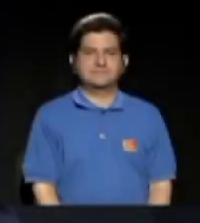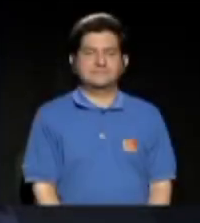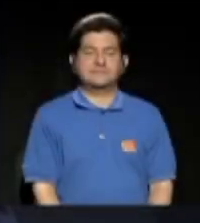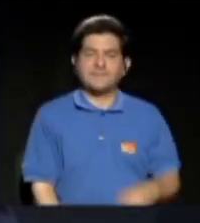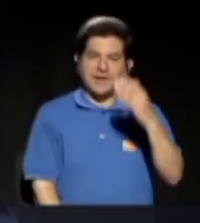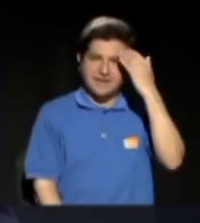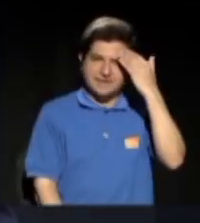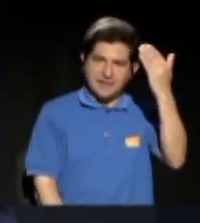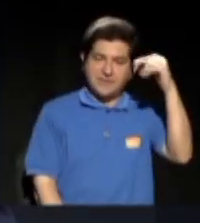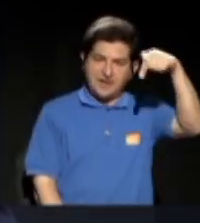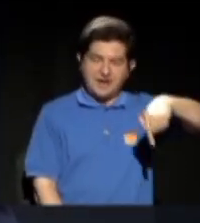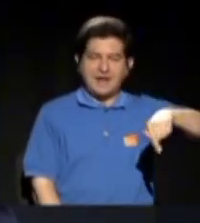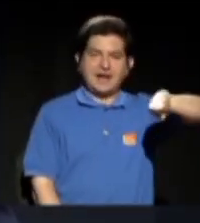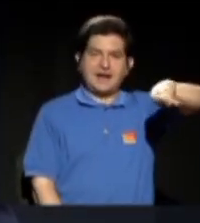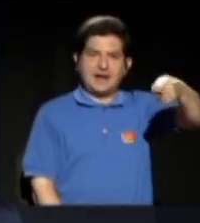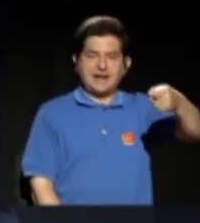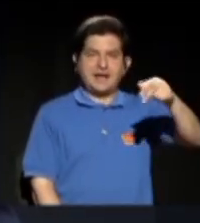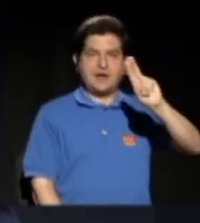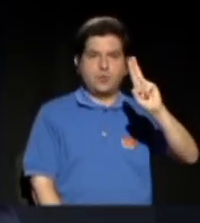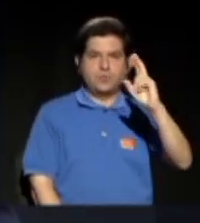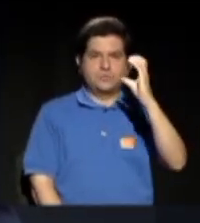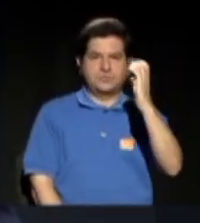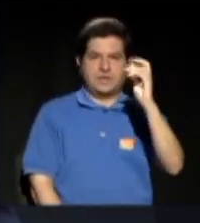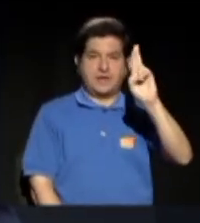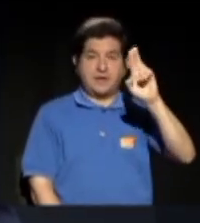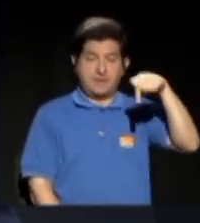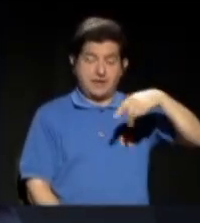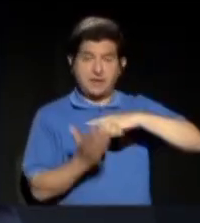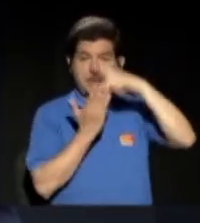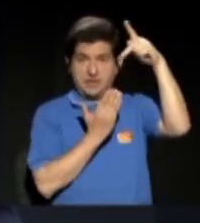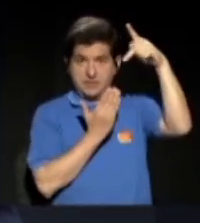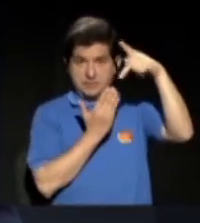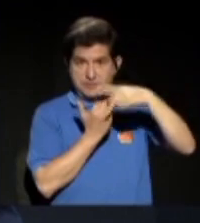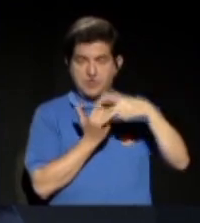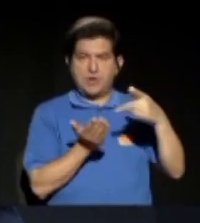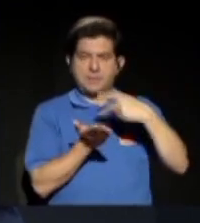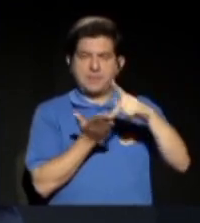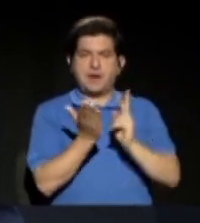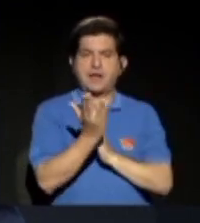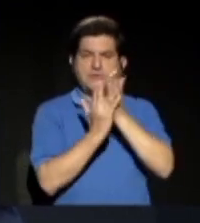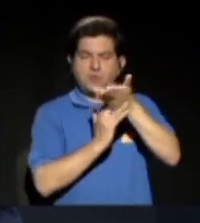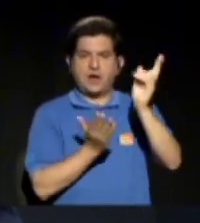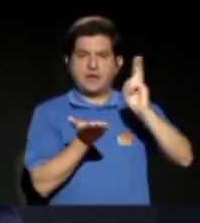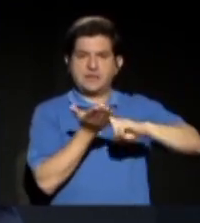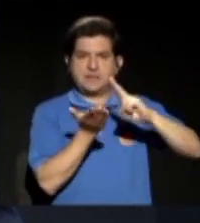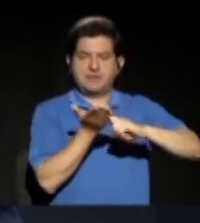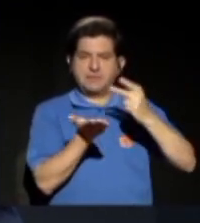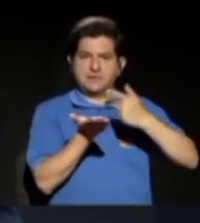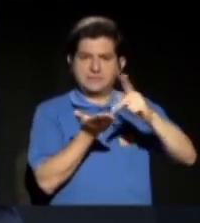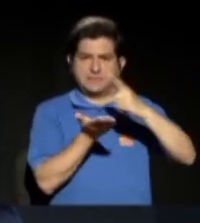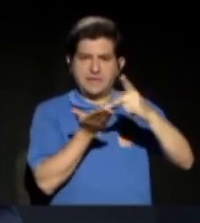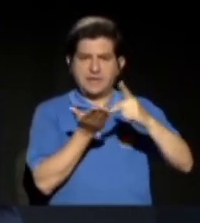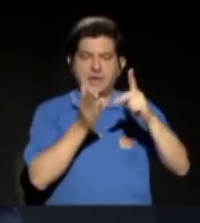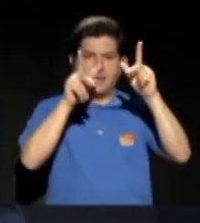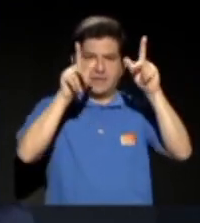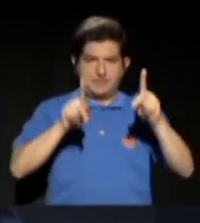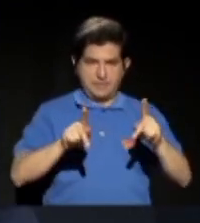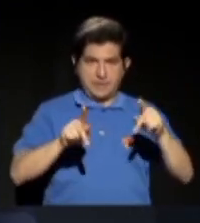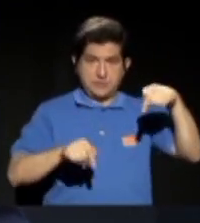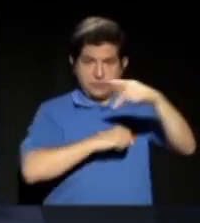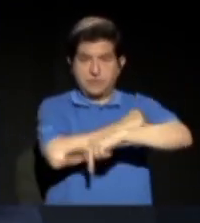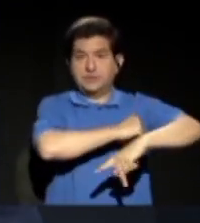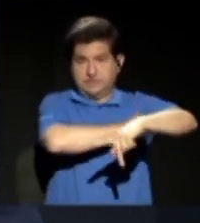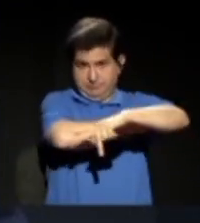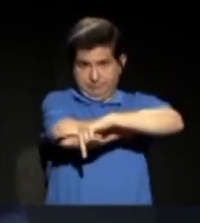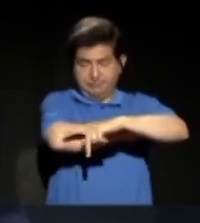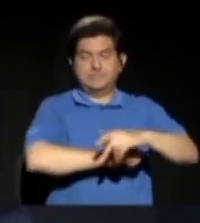Les saludamos desde Canal UCR, este medio televisivo que se paga con los impuestos que tributan los habitantes de este